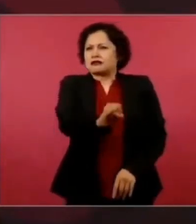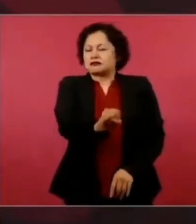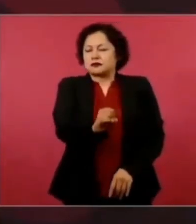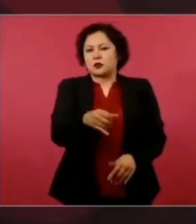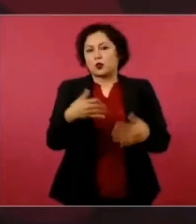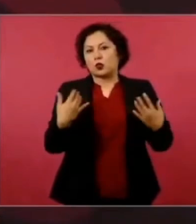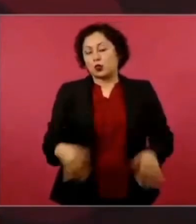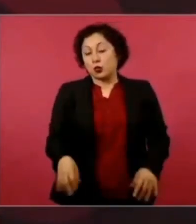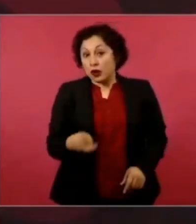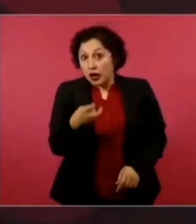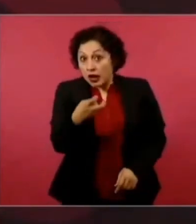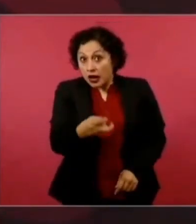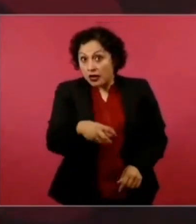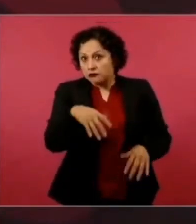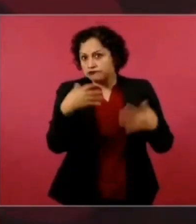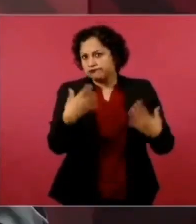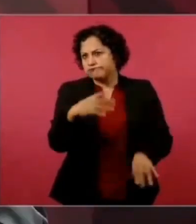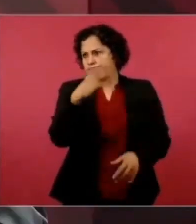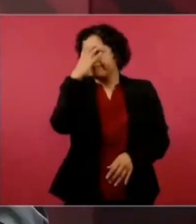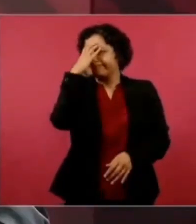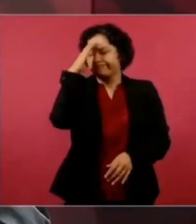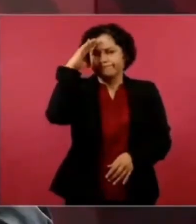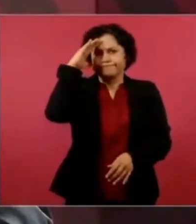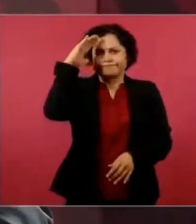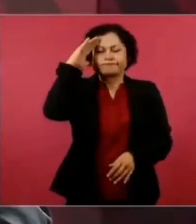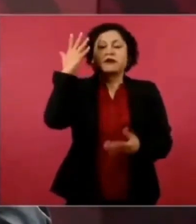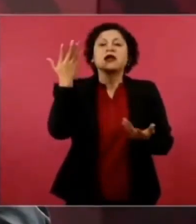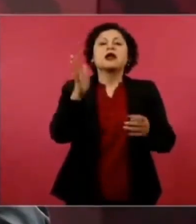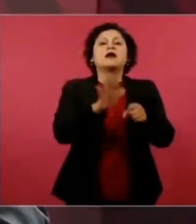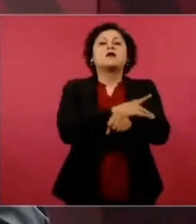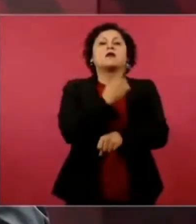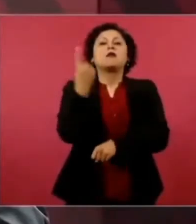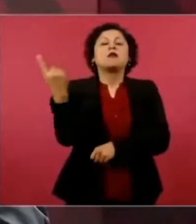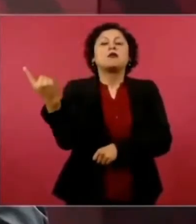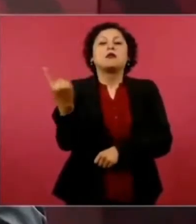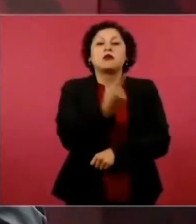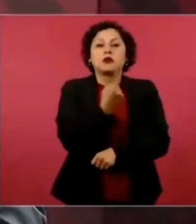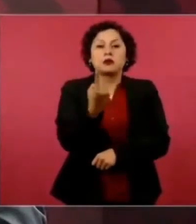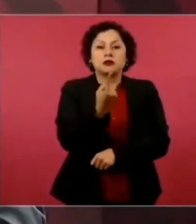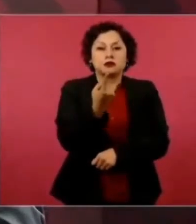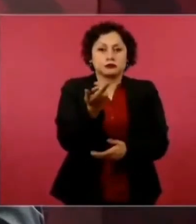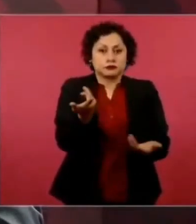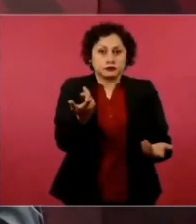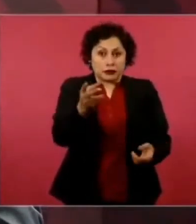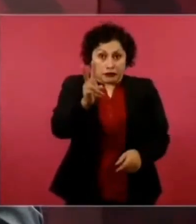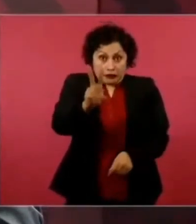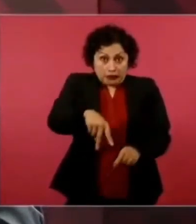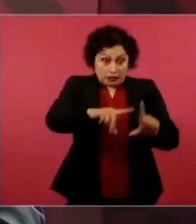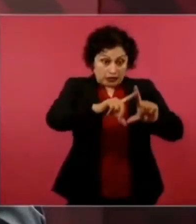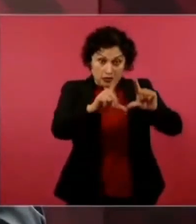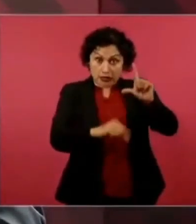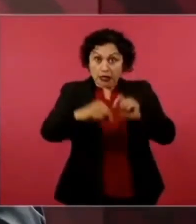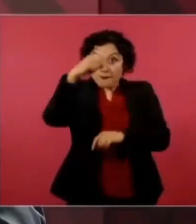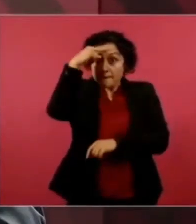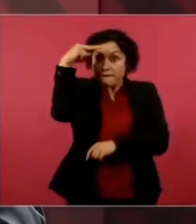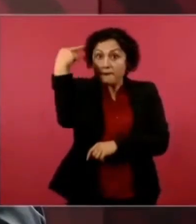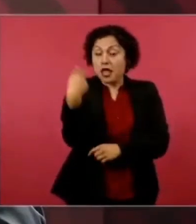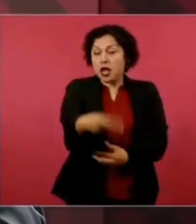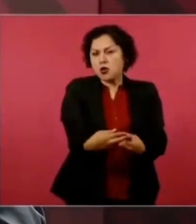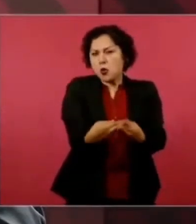porque la mayor riqueza de México es la honestidad de su pueblo.